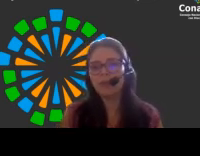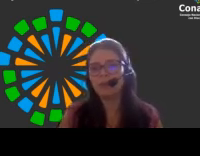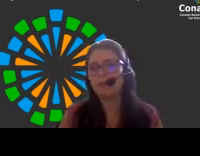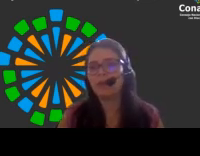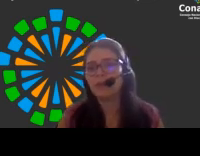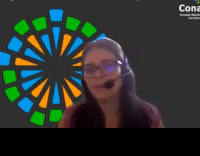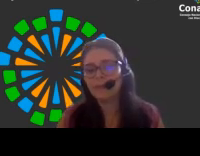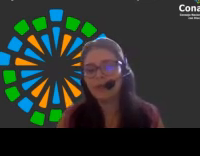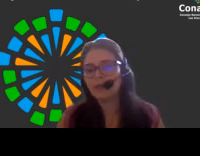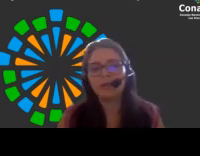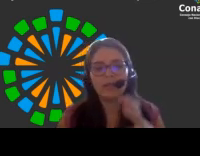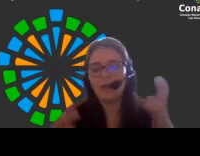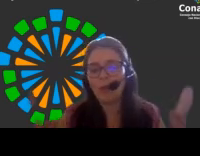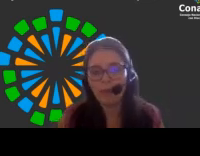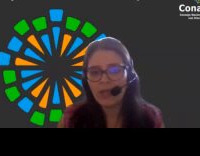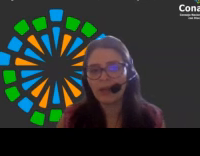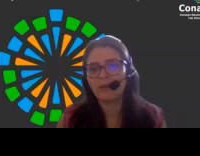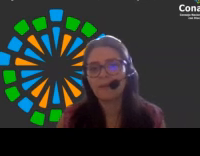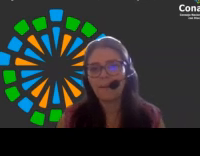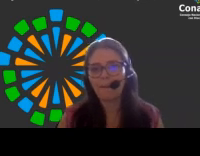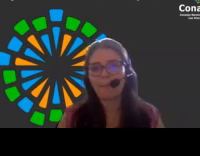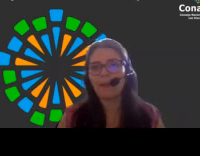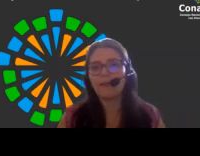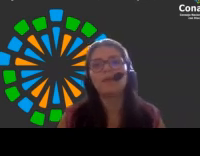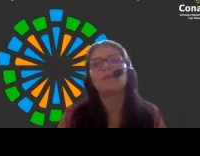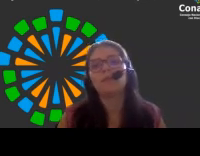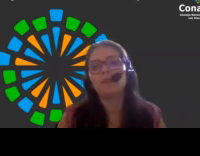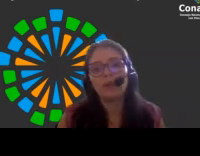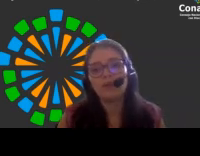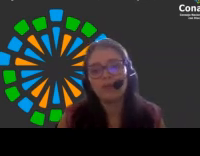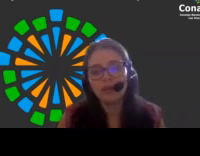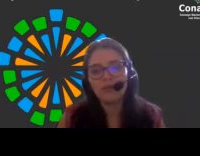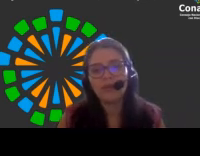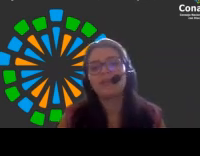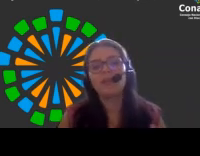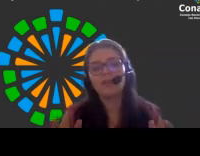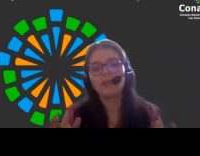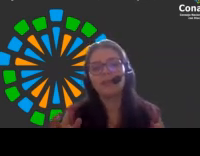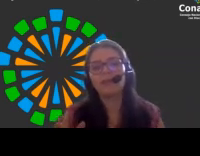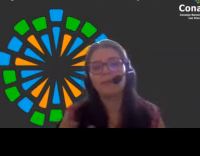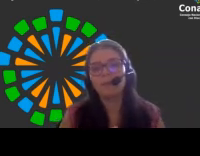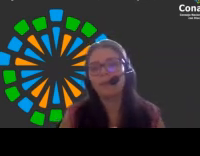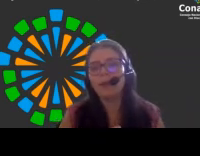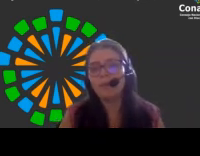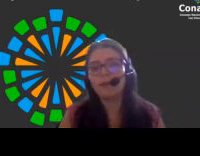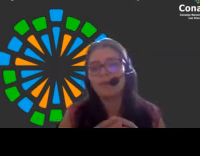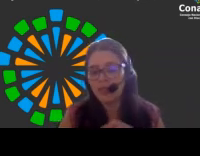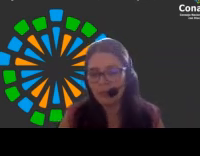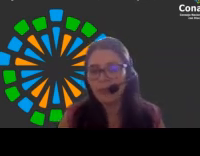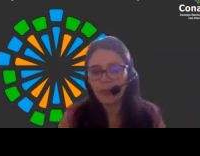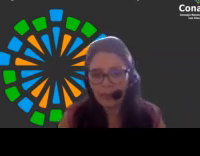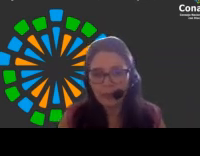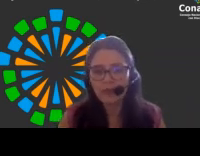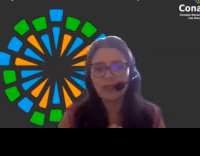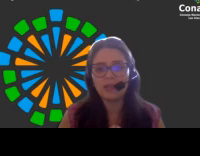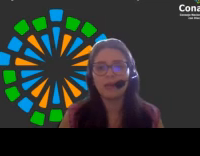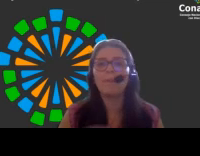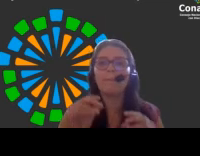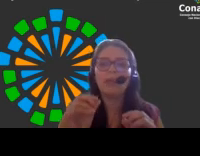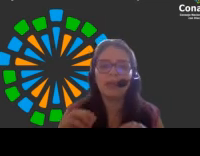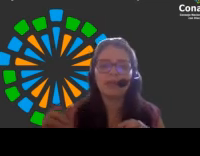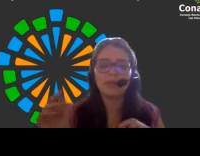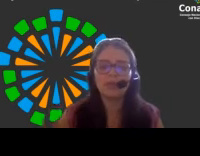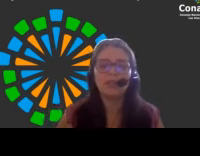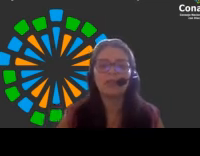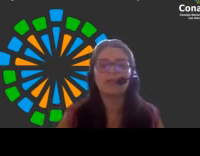discapacidad múltiple si se combinan bueno no no es un reto fácil verdad Pero sí podemos ir